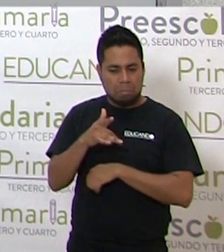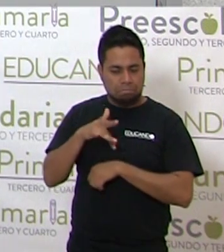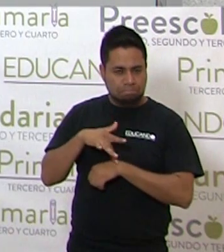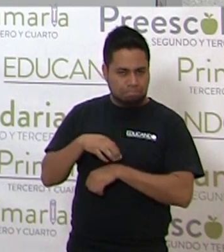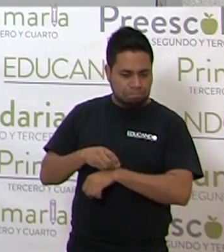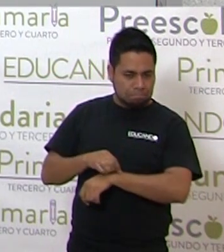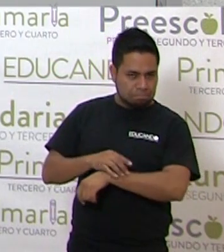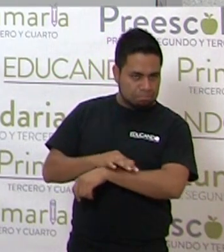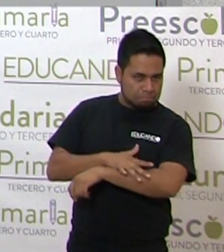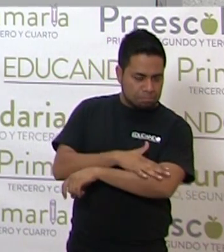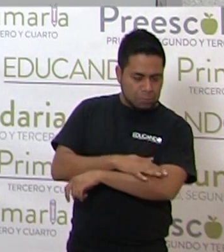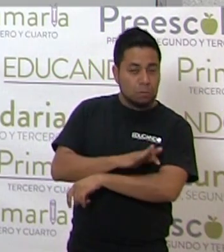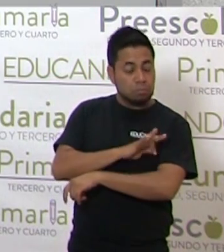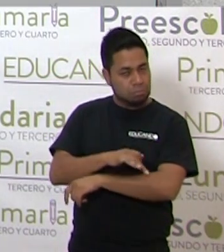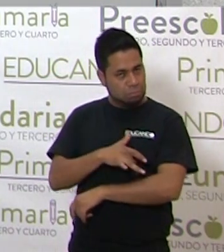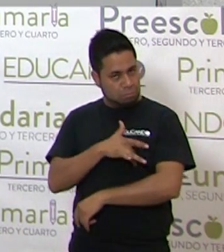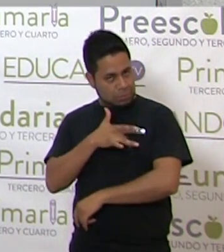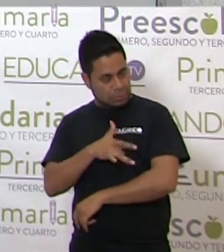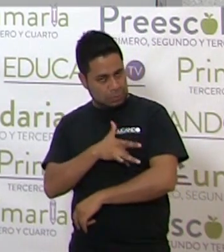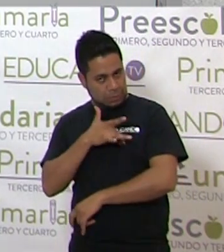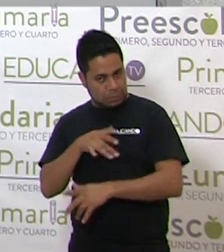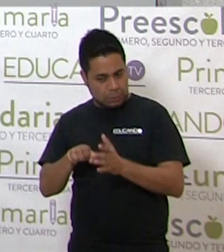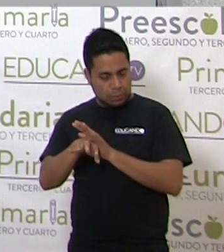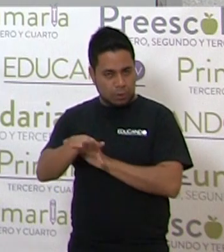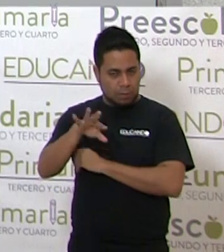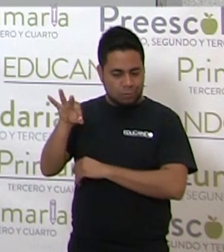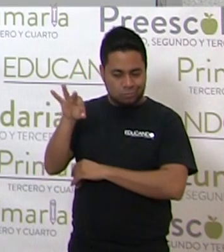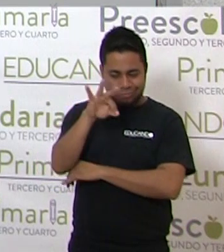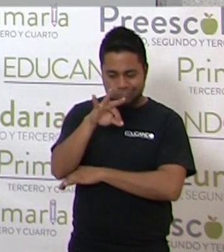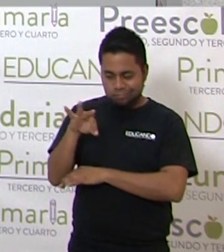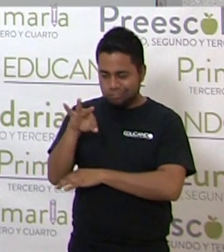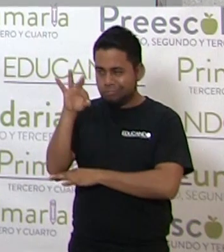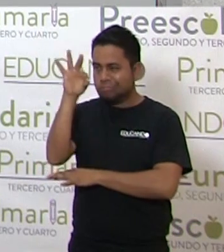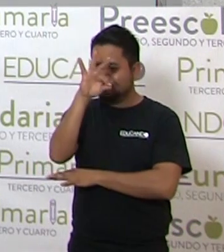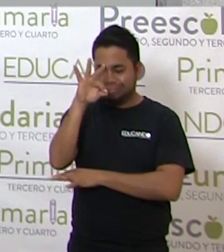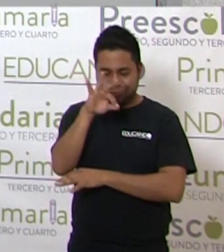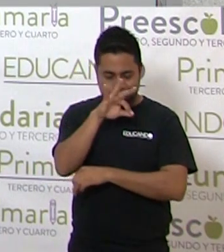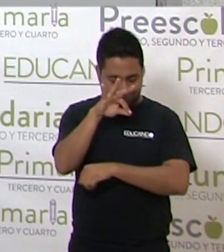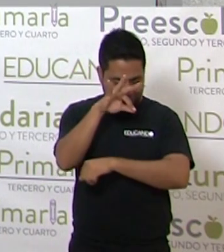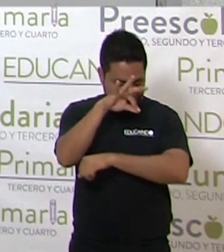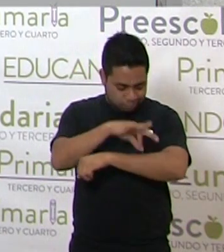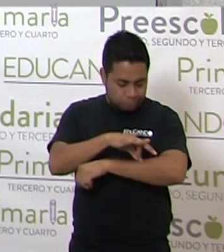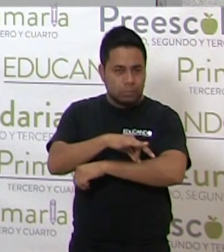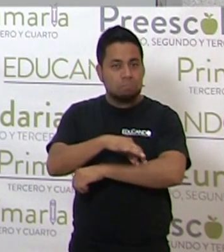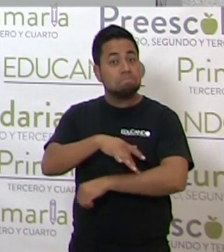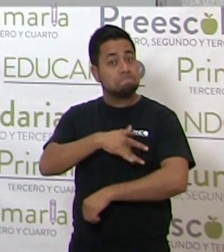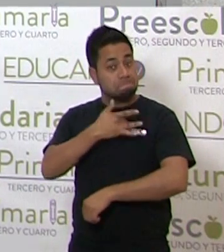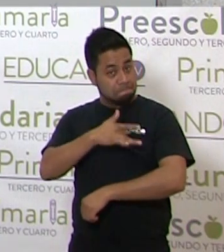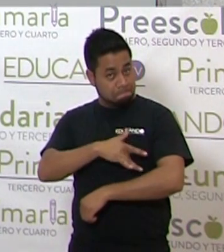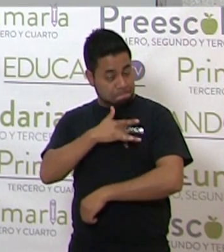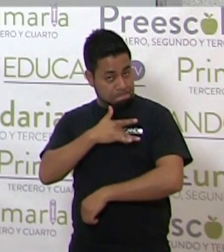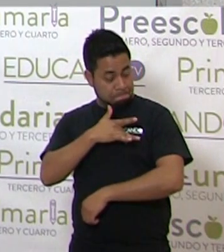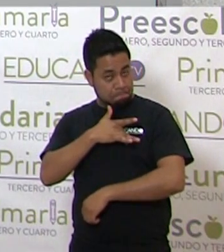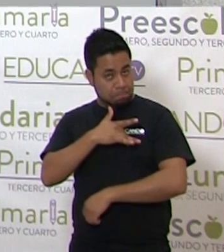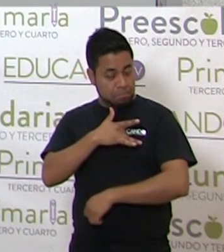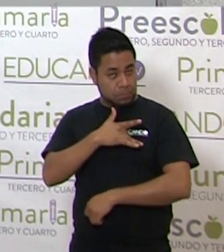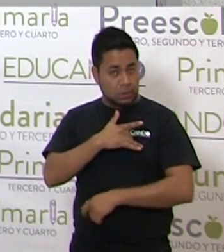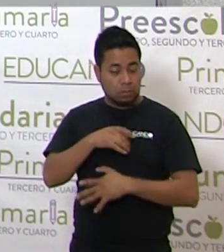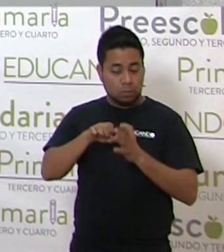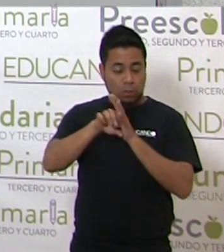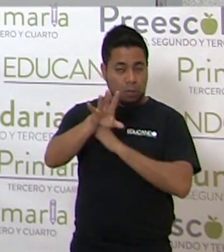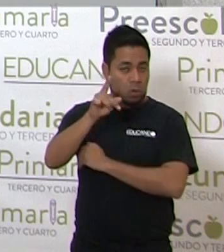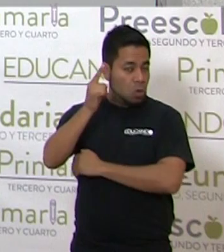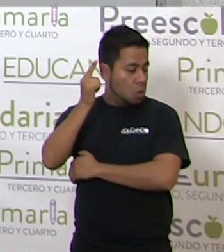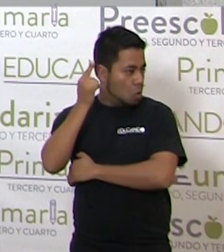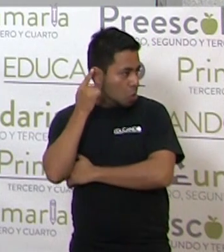le permite sentir si una mosca se posa sobre su piel. En cuanto al oído,